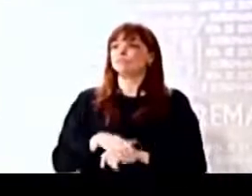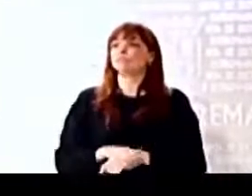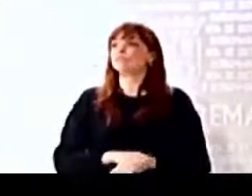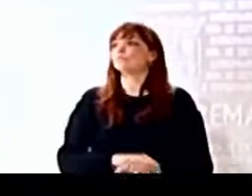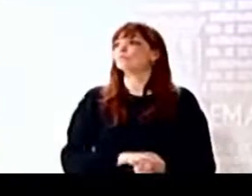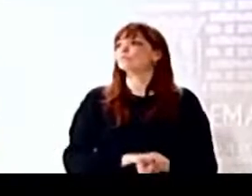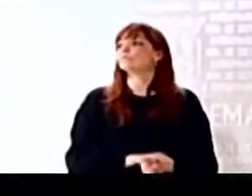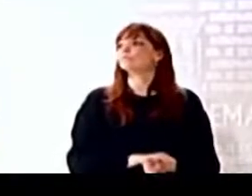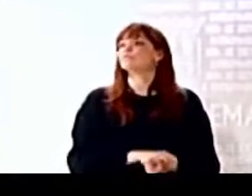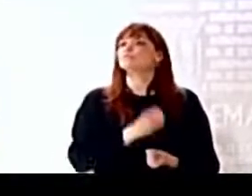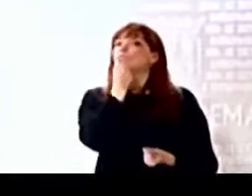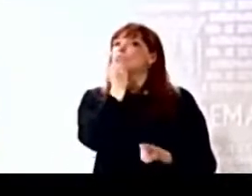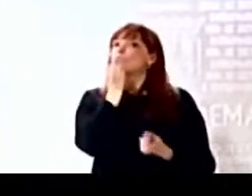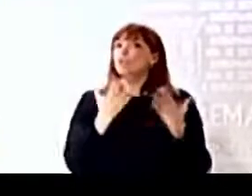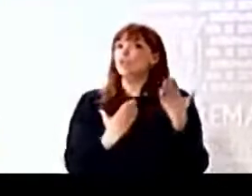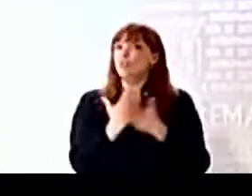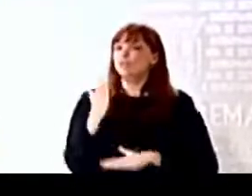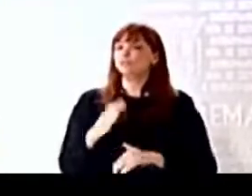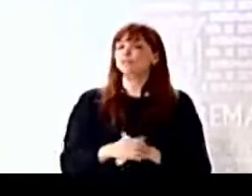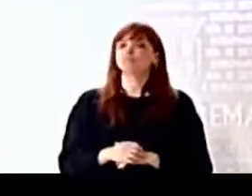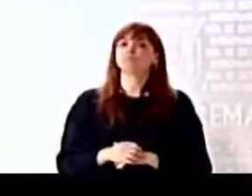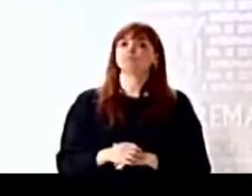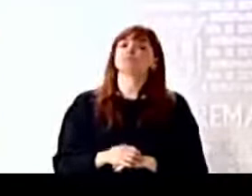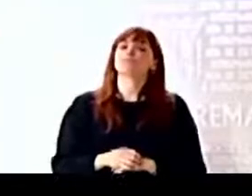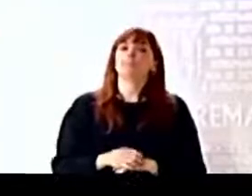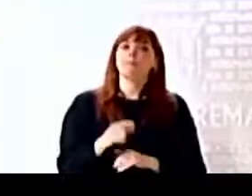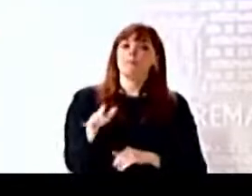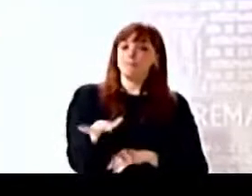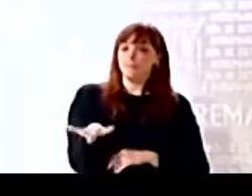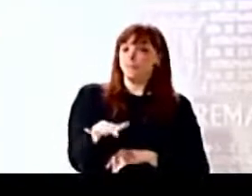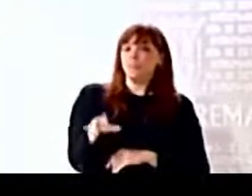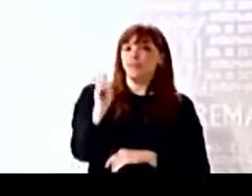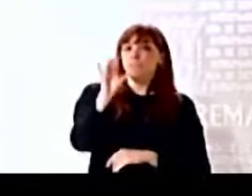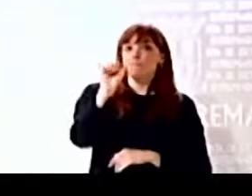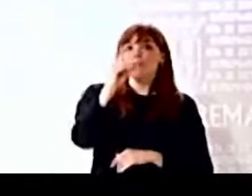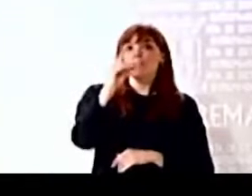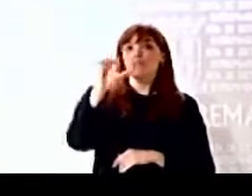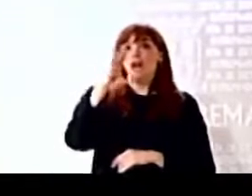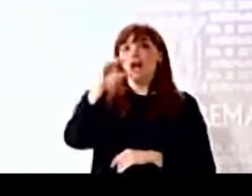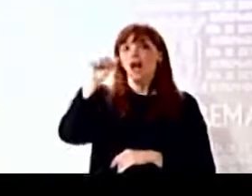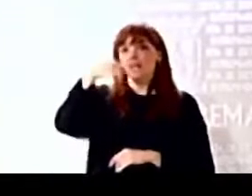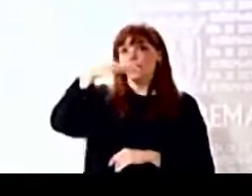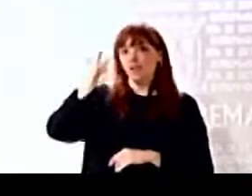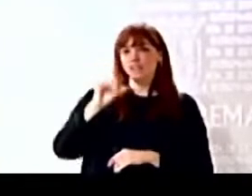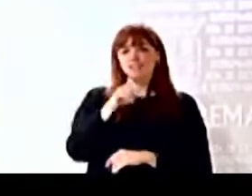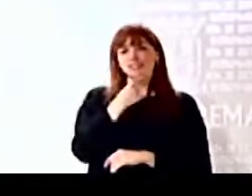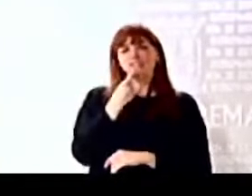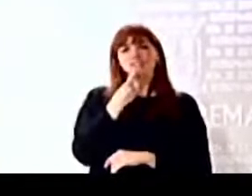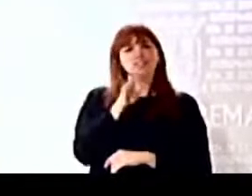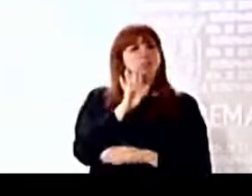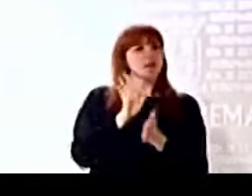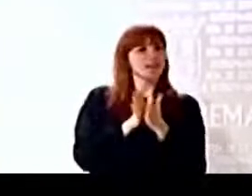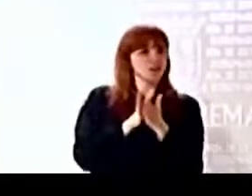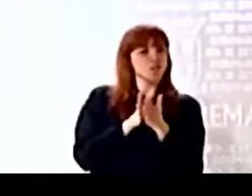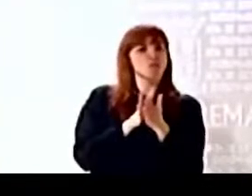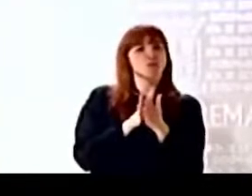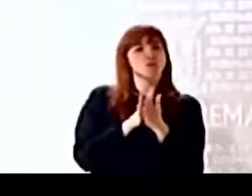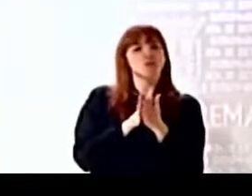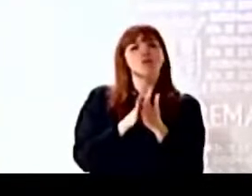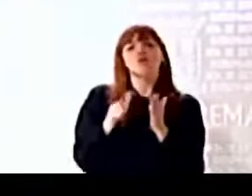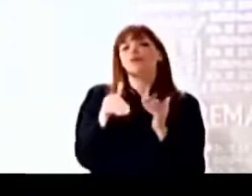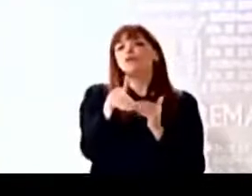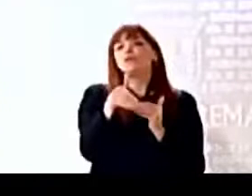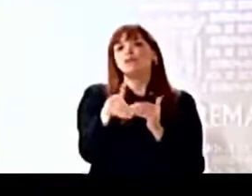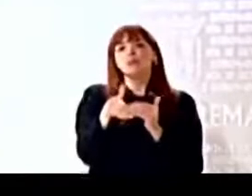Sí, buenos días. Con respecto a Valdecañas, le preguntaba al compañero en qué momento hay plazos para